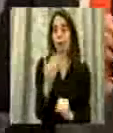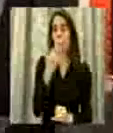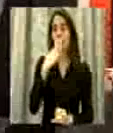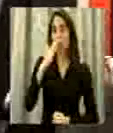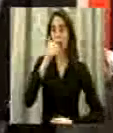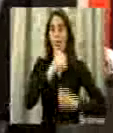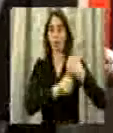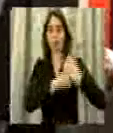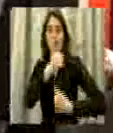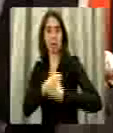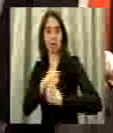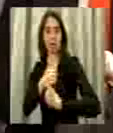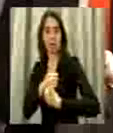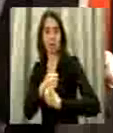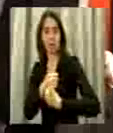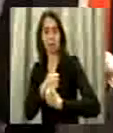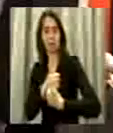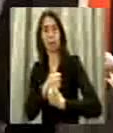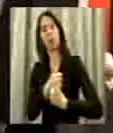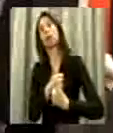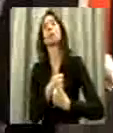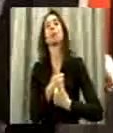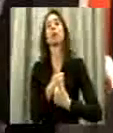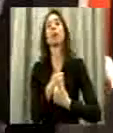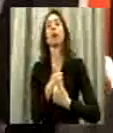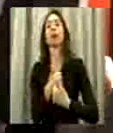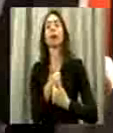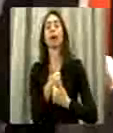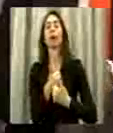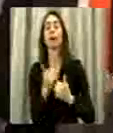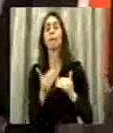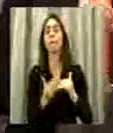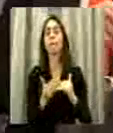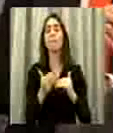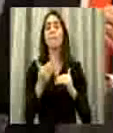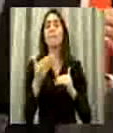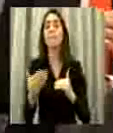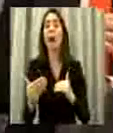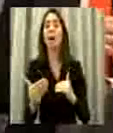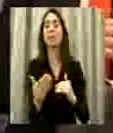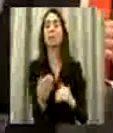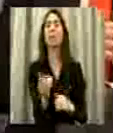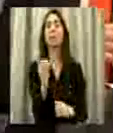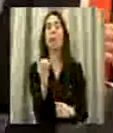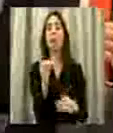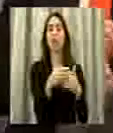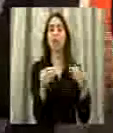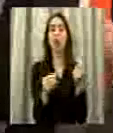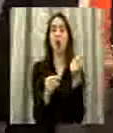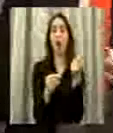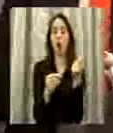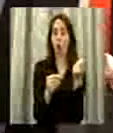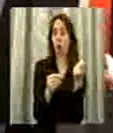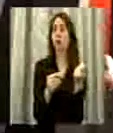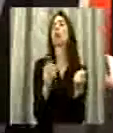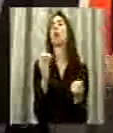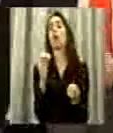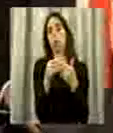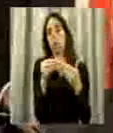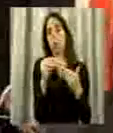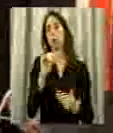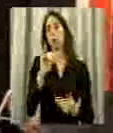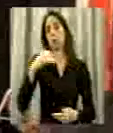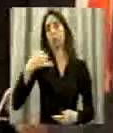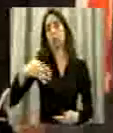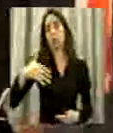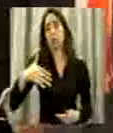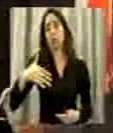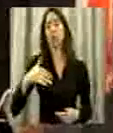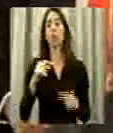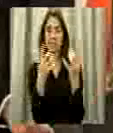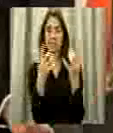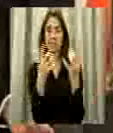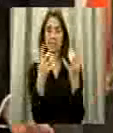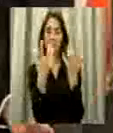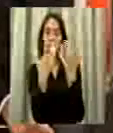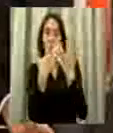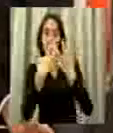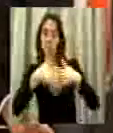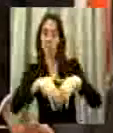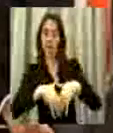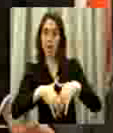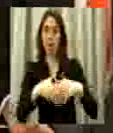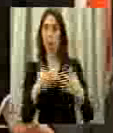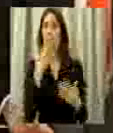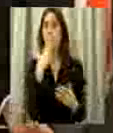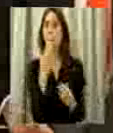nuestra competitividad que van más allá del tipo de cambio. Por supuesto que el tipo de cambio es una variable importante, pero este mecanismo